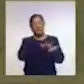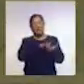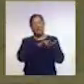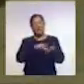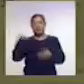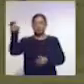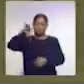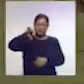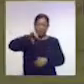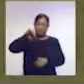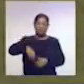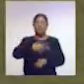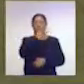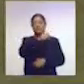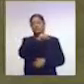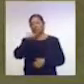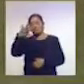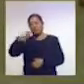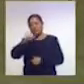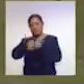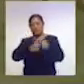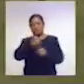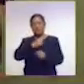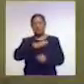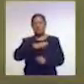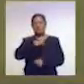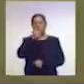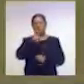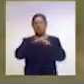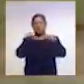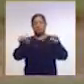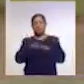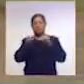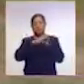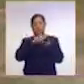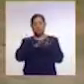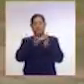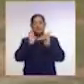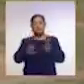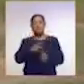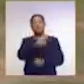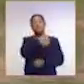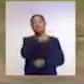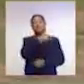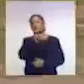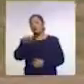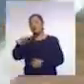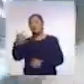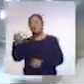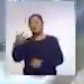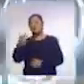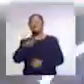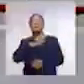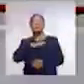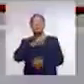la categoría 8-10 años llevan inscritos a 6 equipos y en 11-13 a 3 equipos.